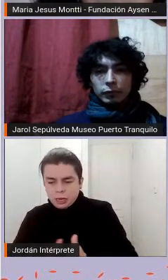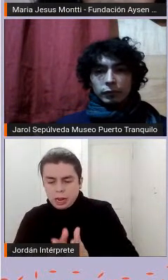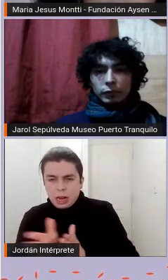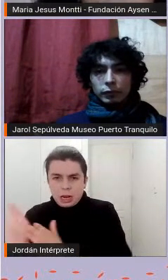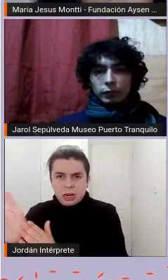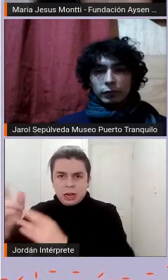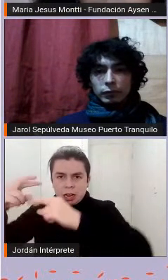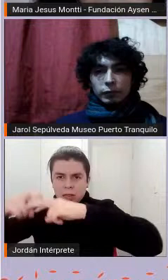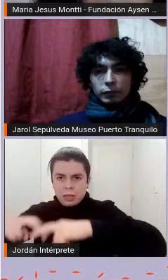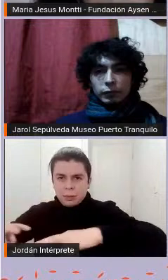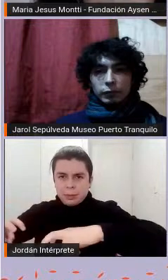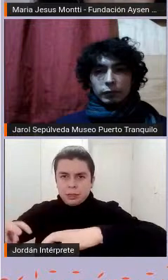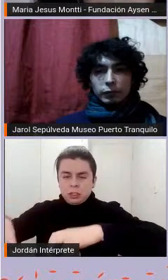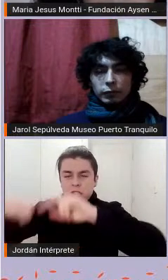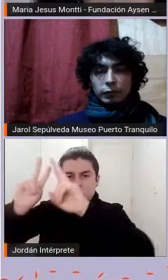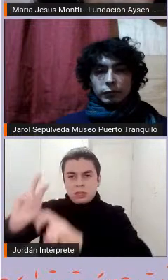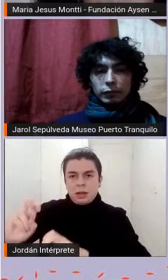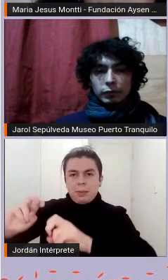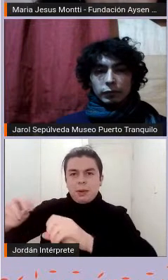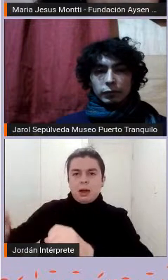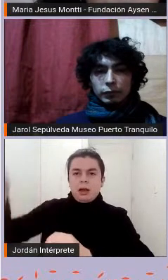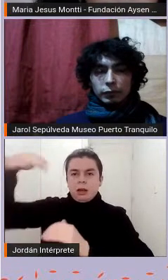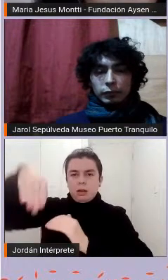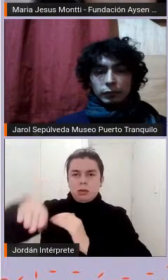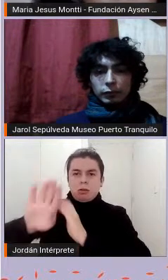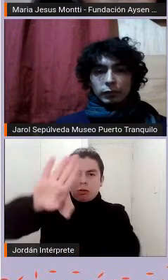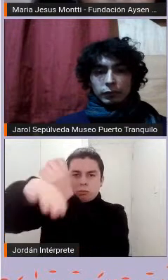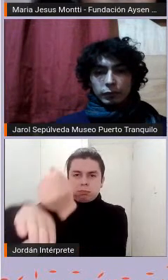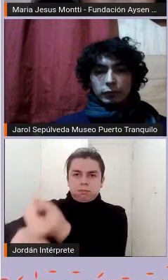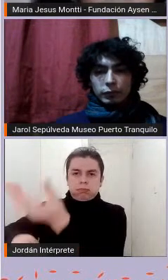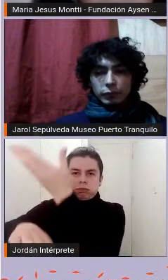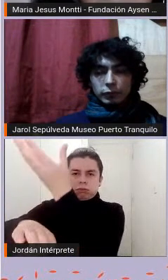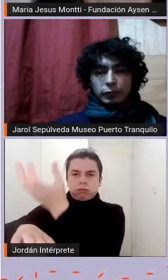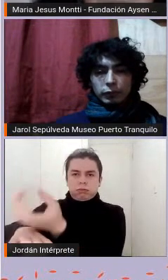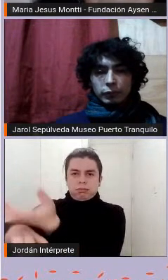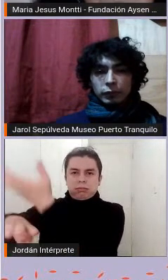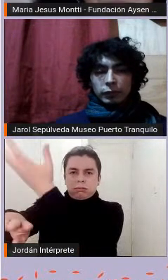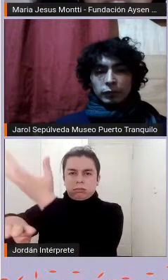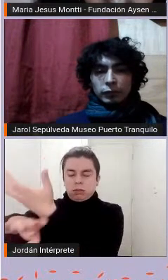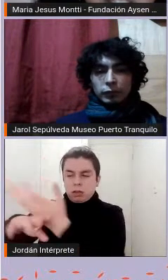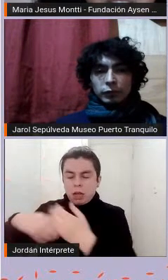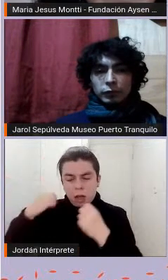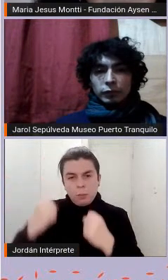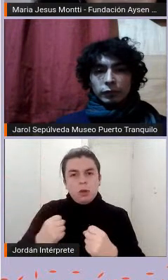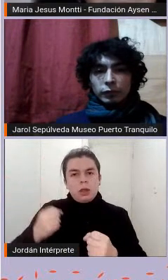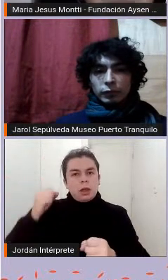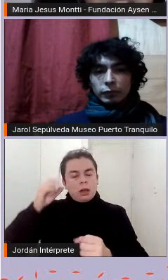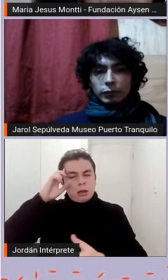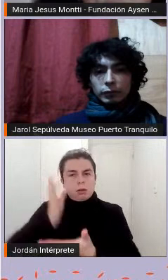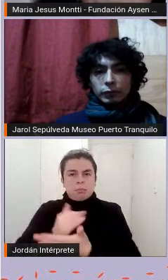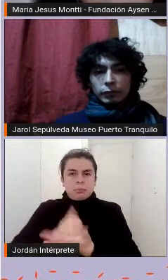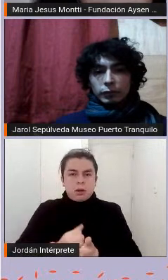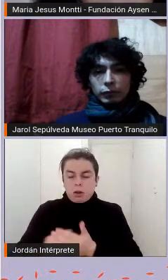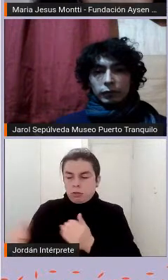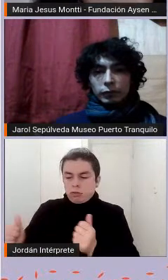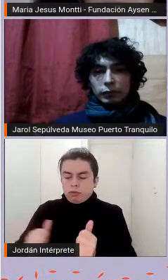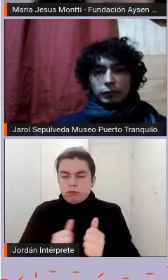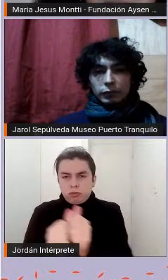de cetáceos, se logran coordinar los recursos y los esfuerzos para poder organizar una